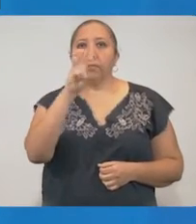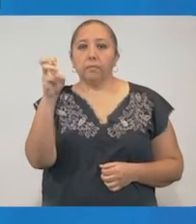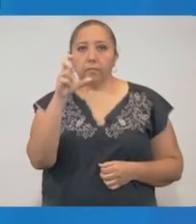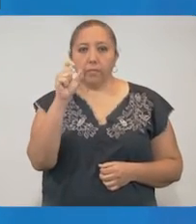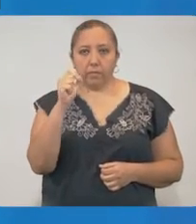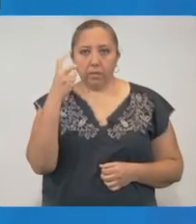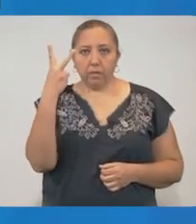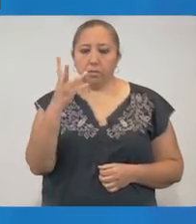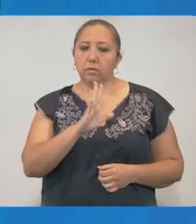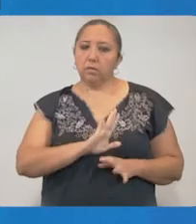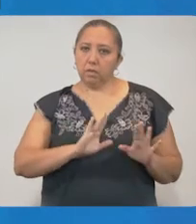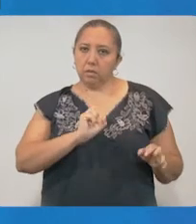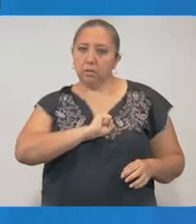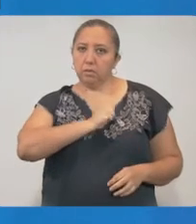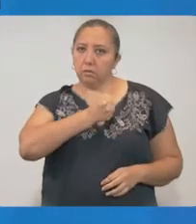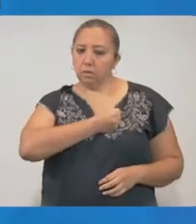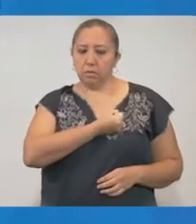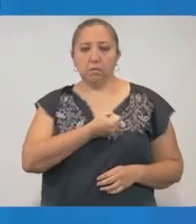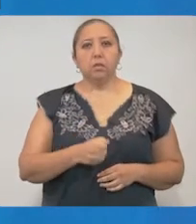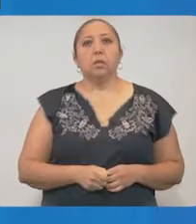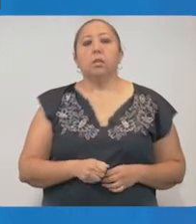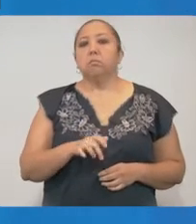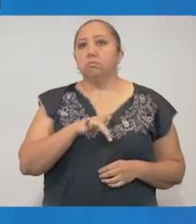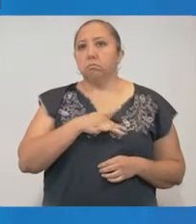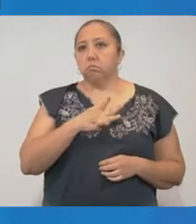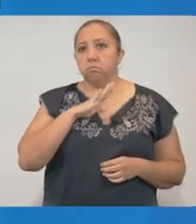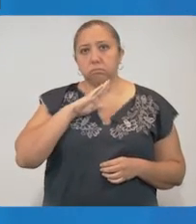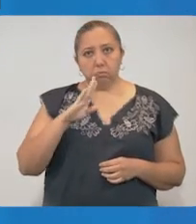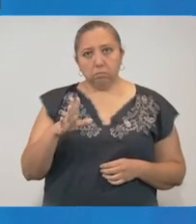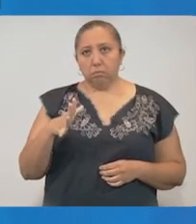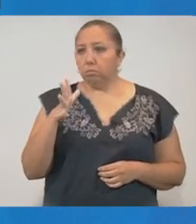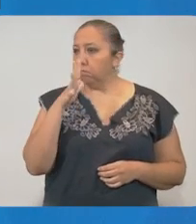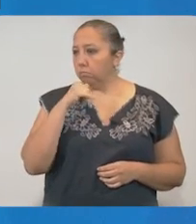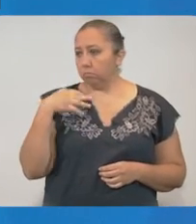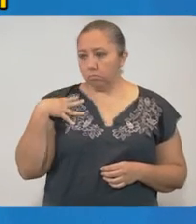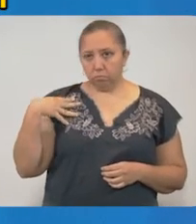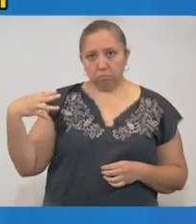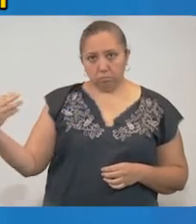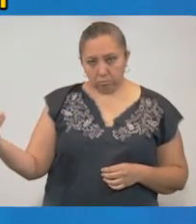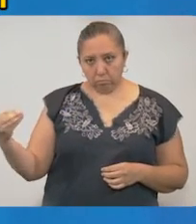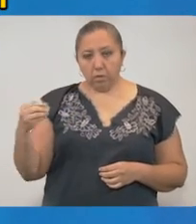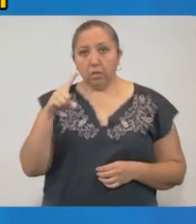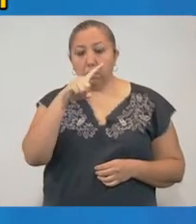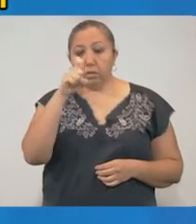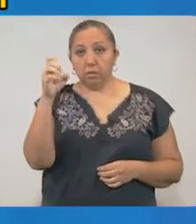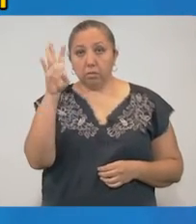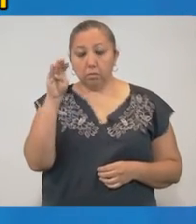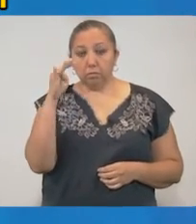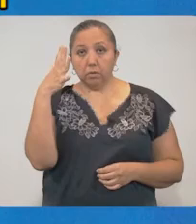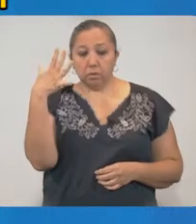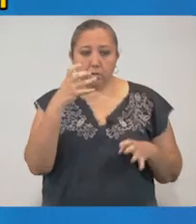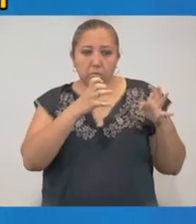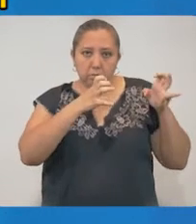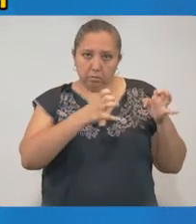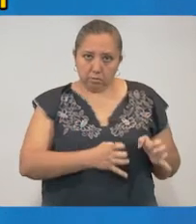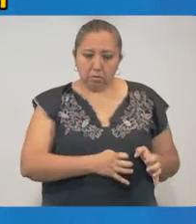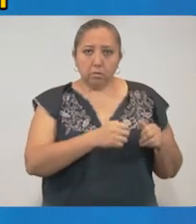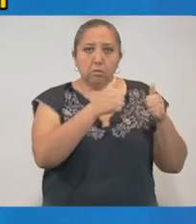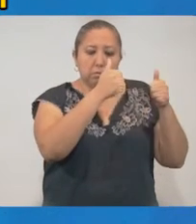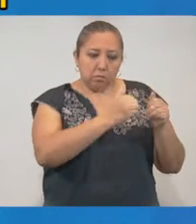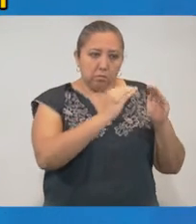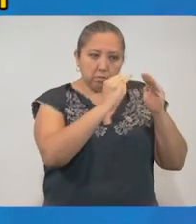322 ya se recuperaron. No presentan síntomas ni pueden contagiar. 195 están estables,